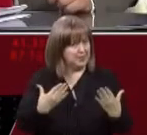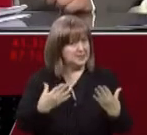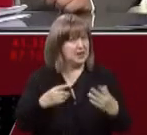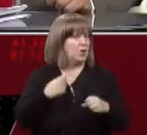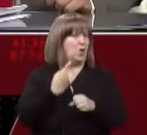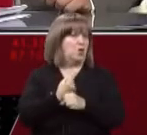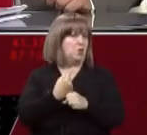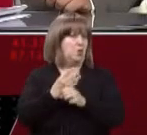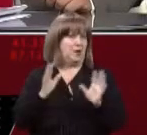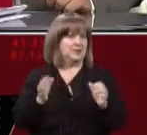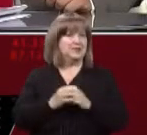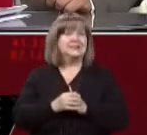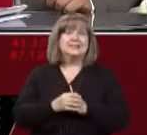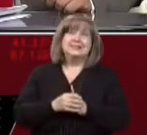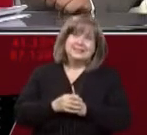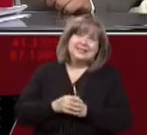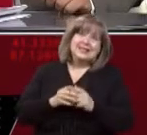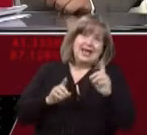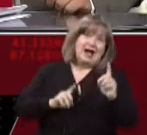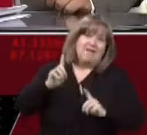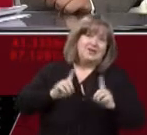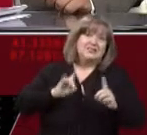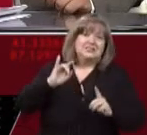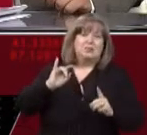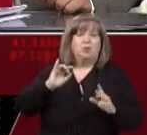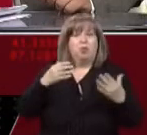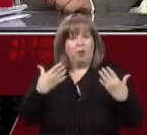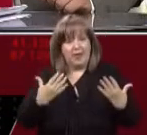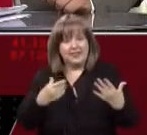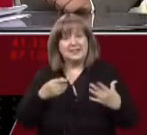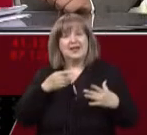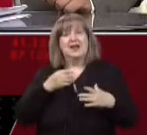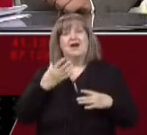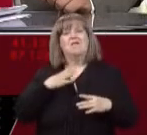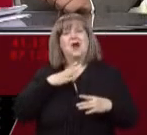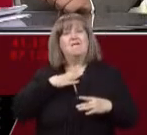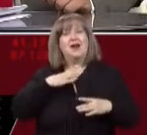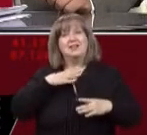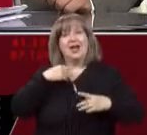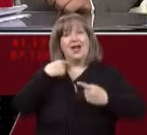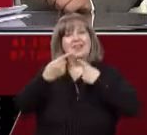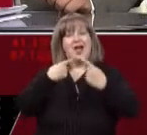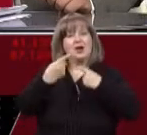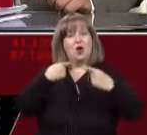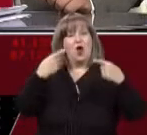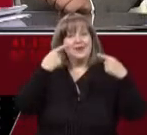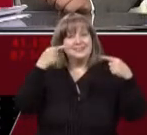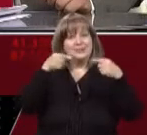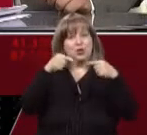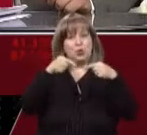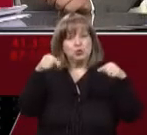menos? En algunos puede que sí, en otros no sé si tanto. A veces está faltando también mucho diálogo institucional, no diálogo personal,